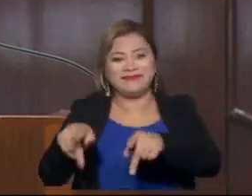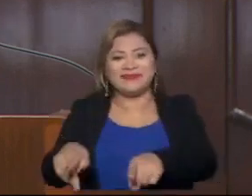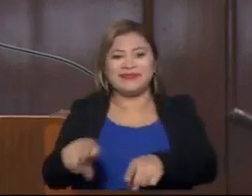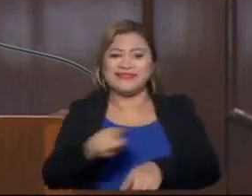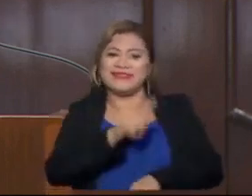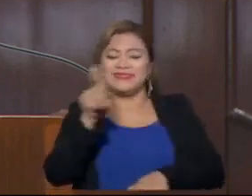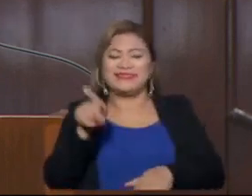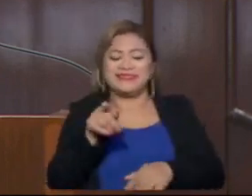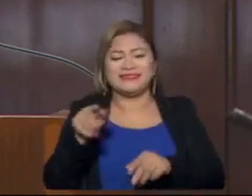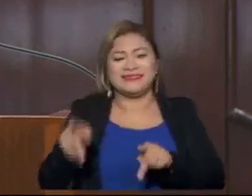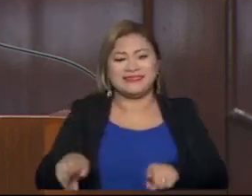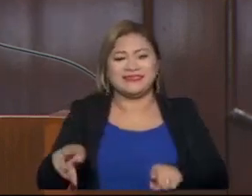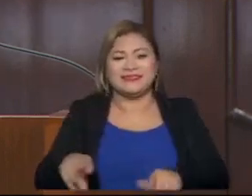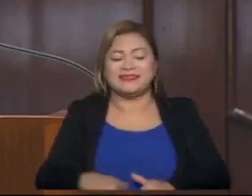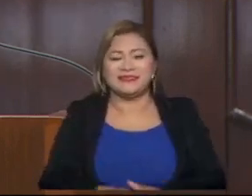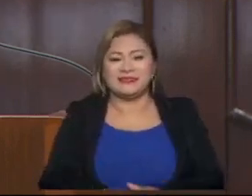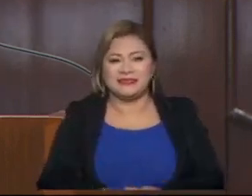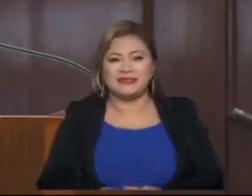menos favorecidos.